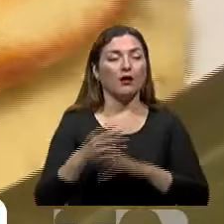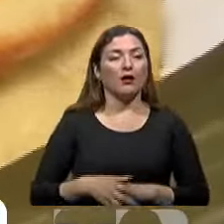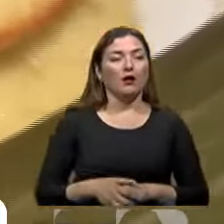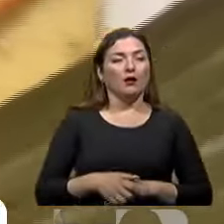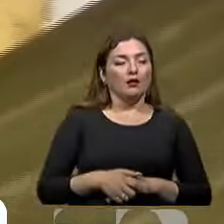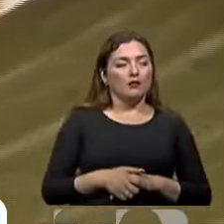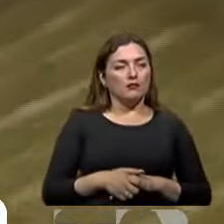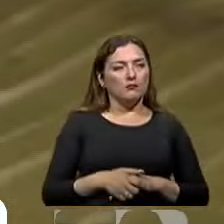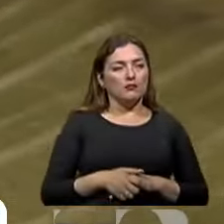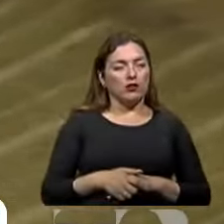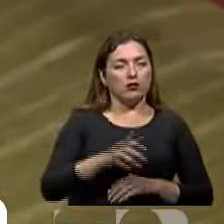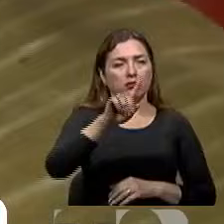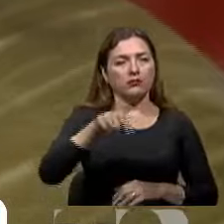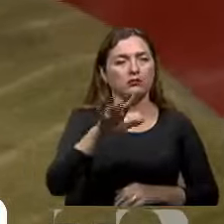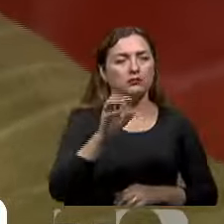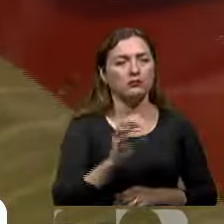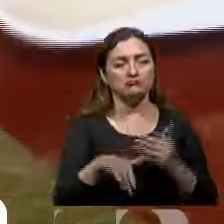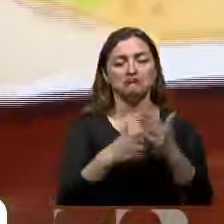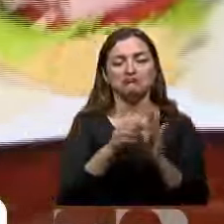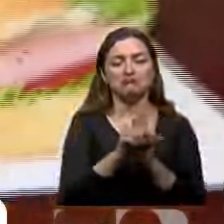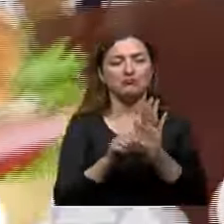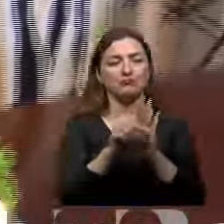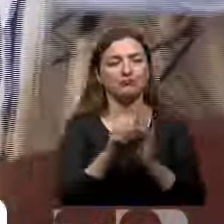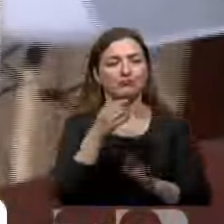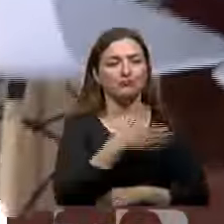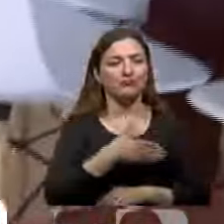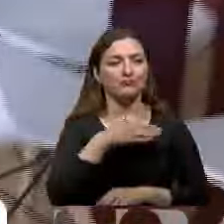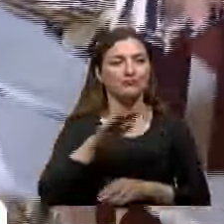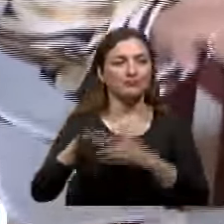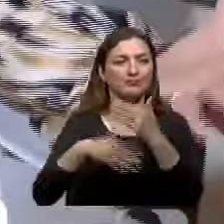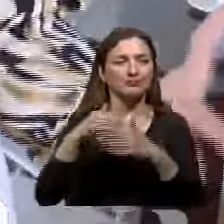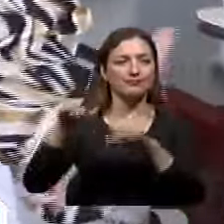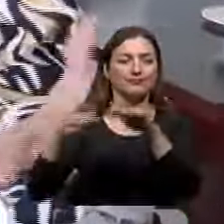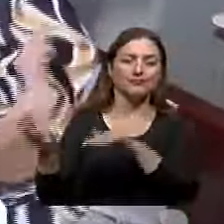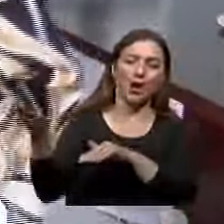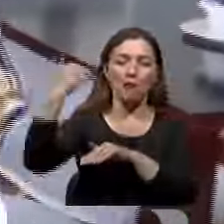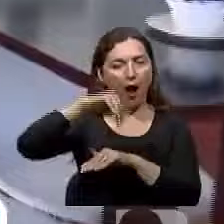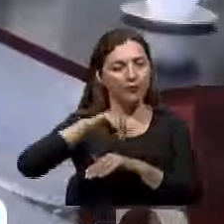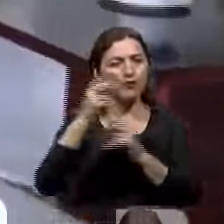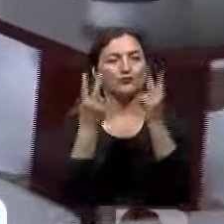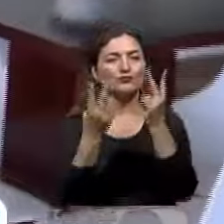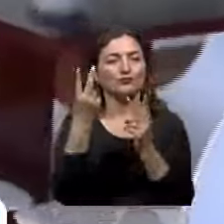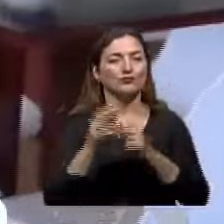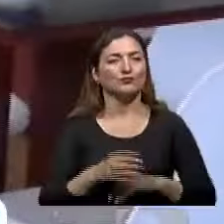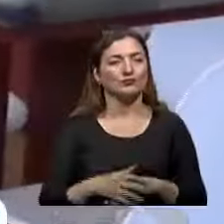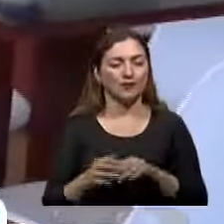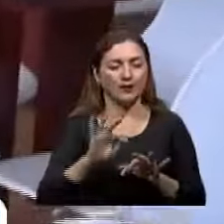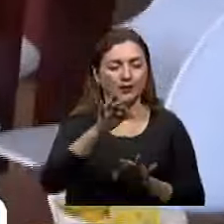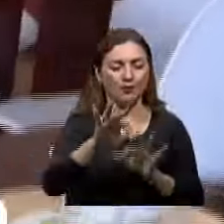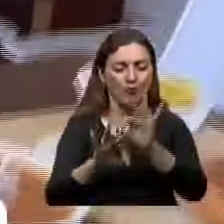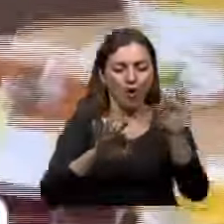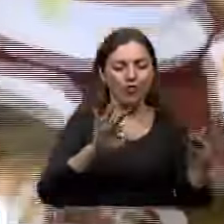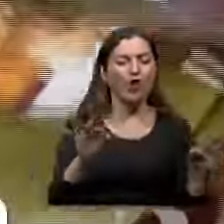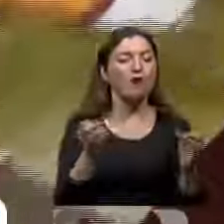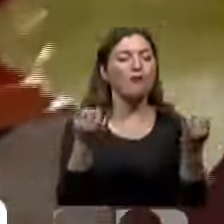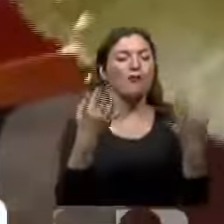¡Qué maravilla! Todo súper económico, por favor, para que ustedes puedan venir a hacerle el gasto. ¿Las tongas cuánto cuestan? Las